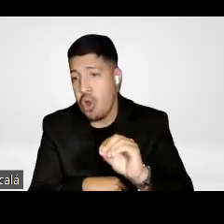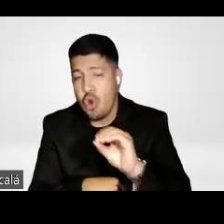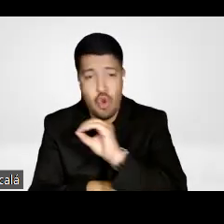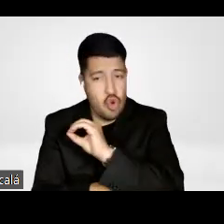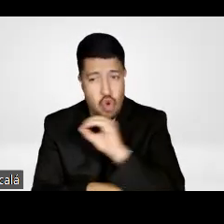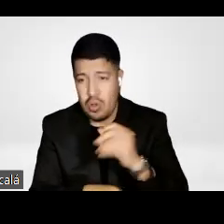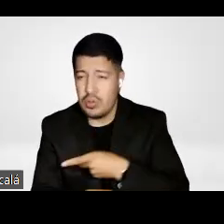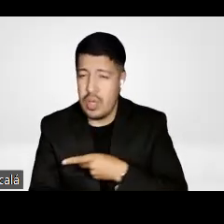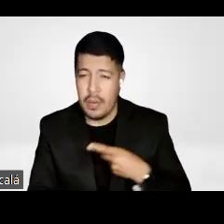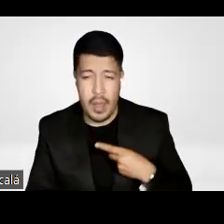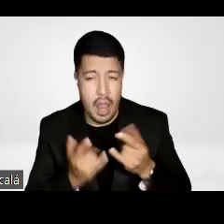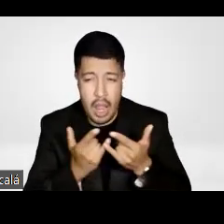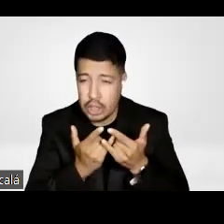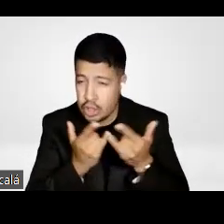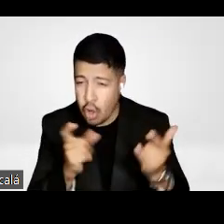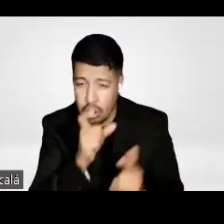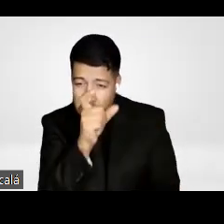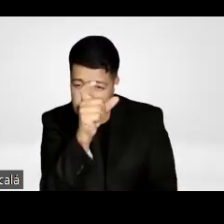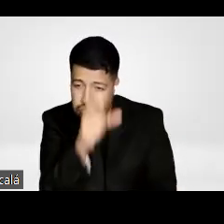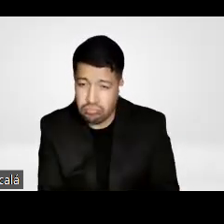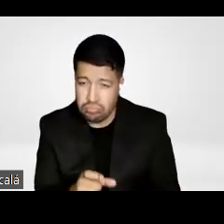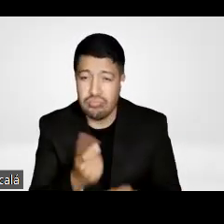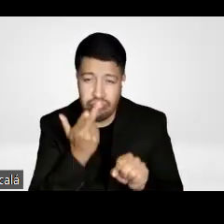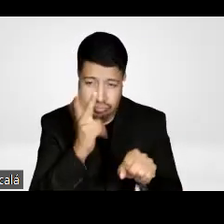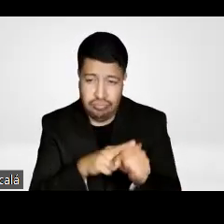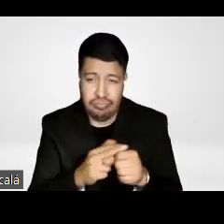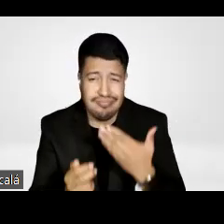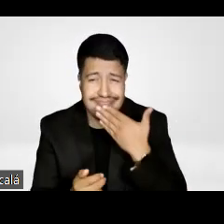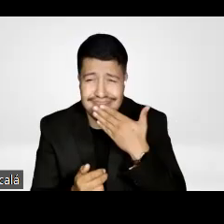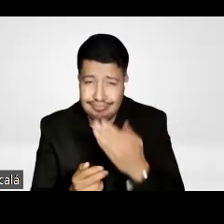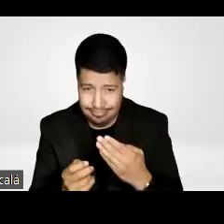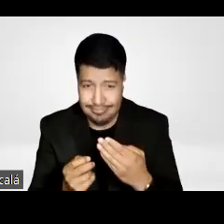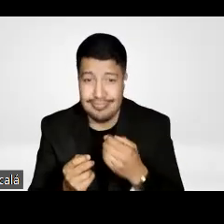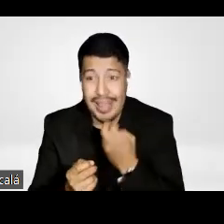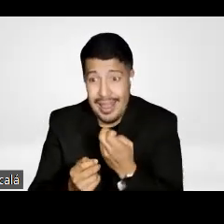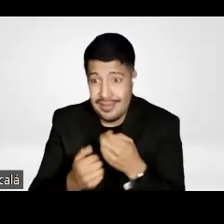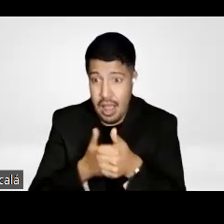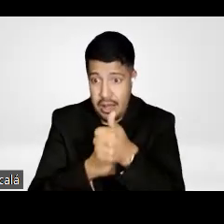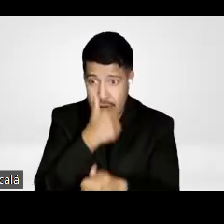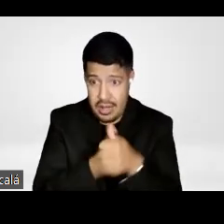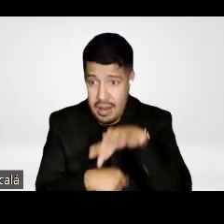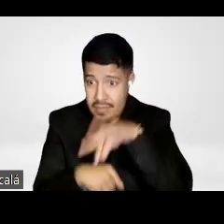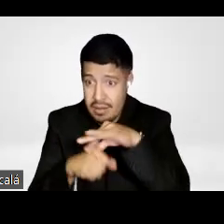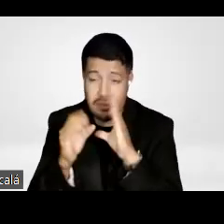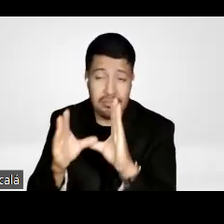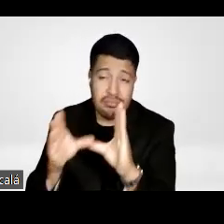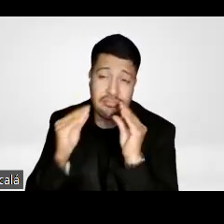hacer una muy buena historia clínica completa de cualquier niño. Y esto nos lo enseñan a todos en la carrera de medicina, de